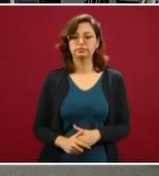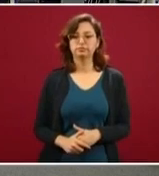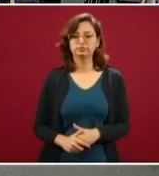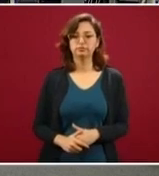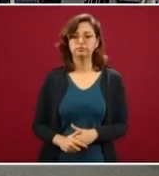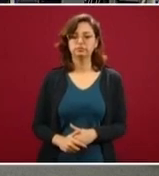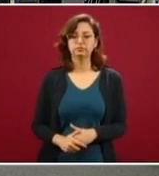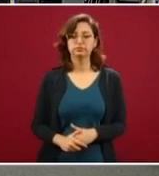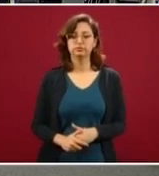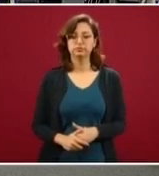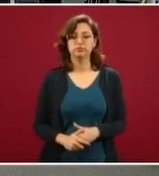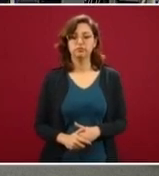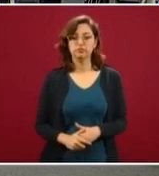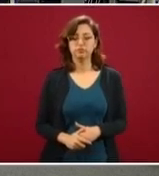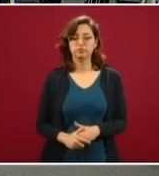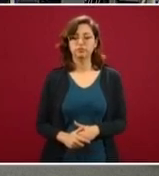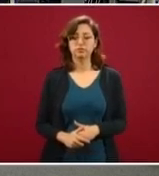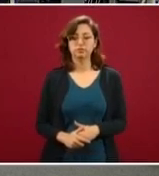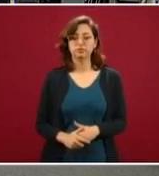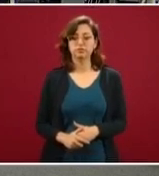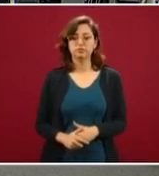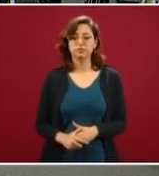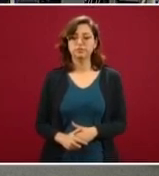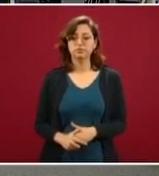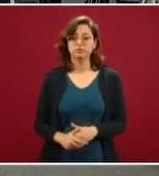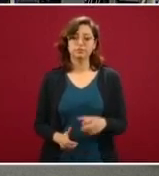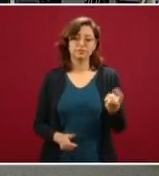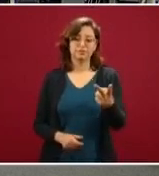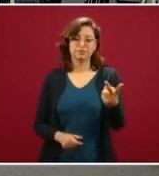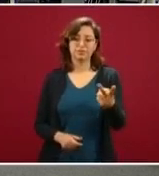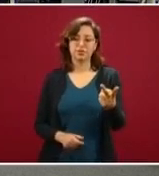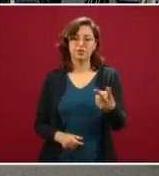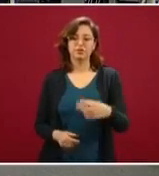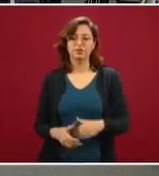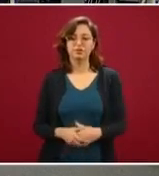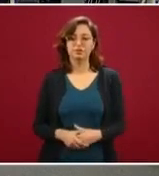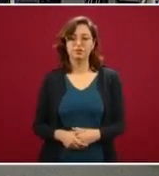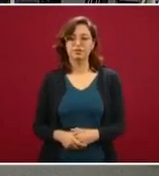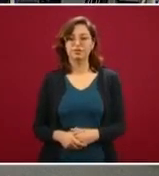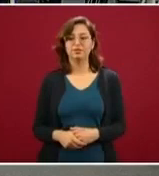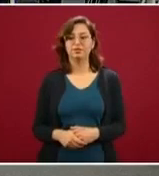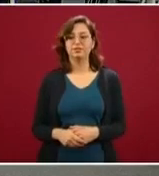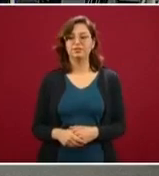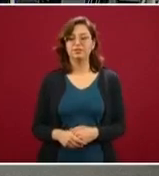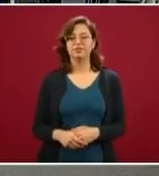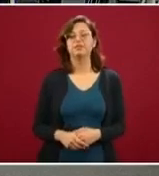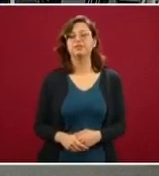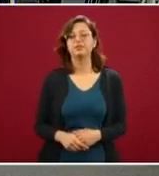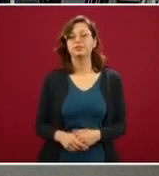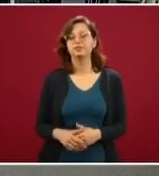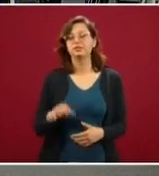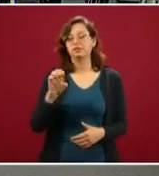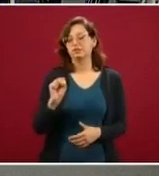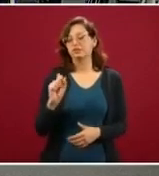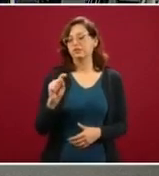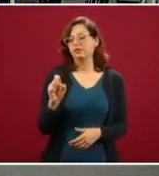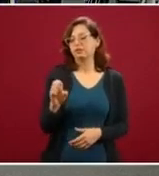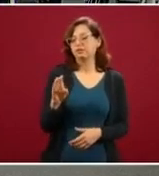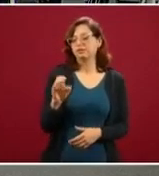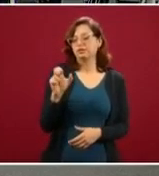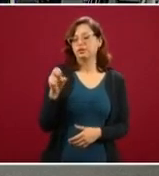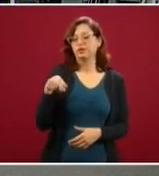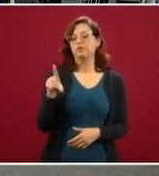¿Sí? Bueno, ya, ahí están. Los dos, sí. Gracias, presidente. Esteban Durán, Grupo México Publica Diario y Jalisco Publica